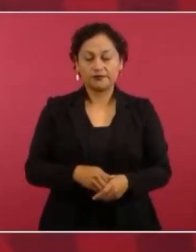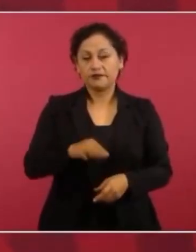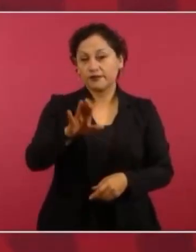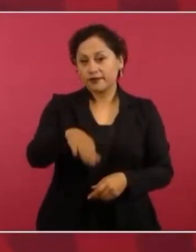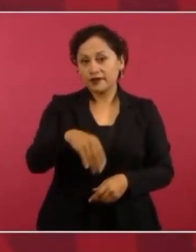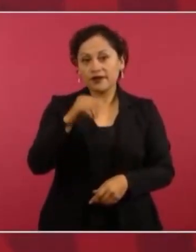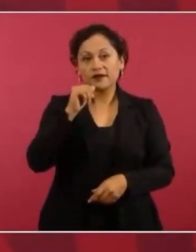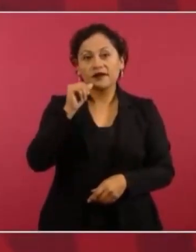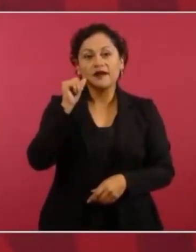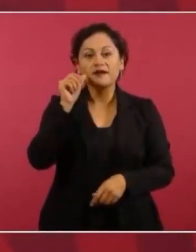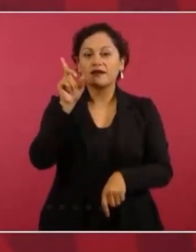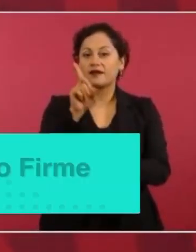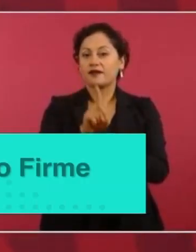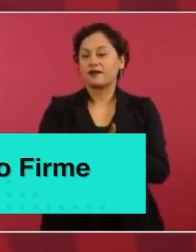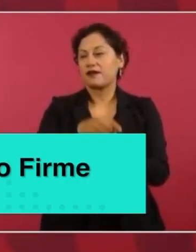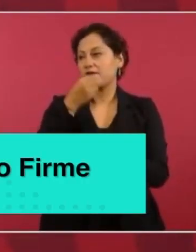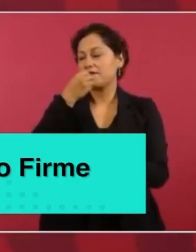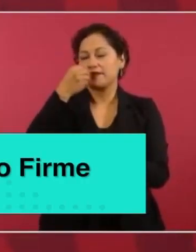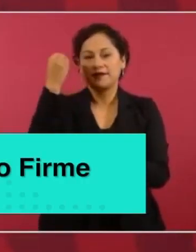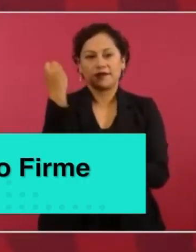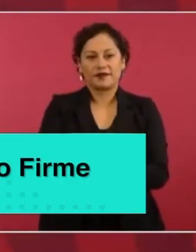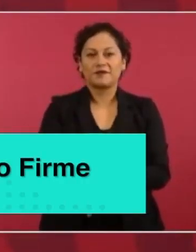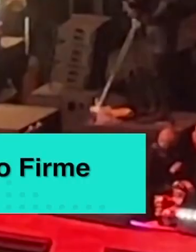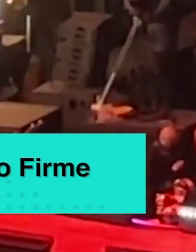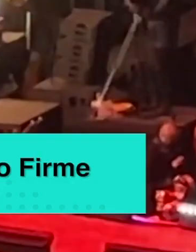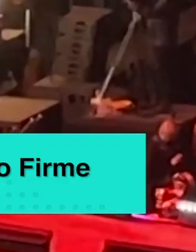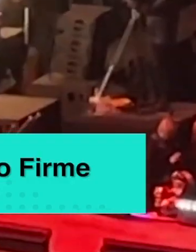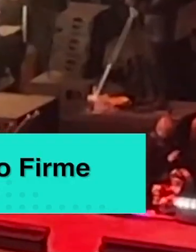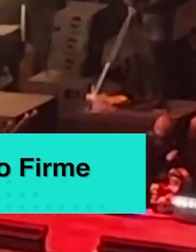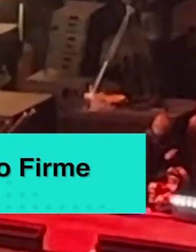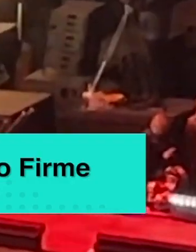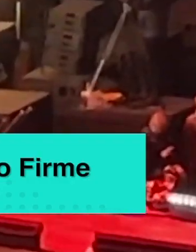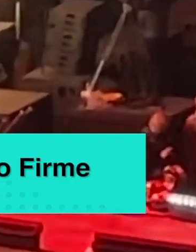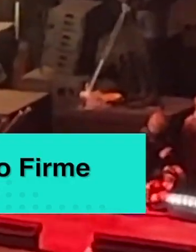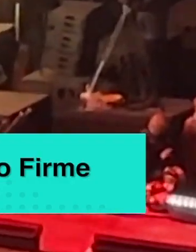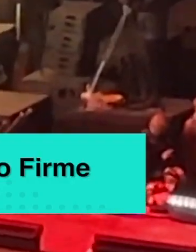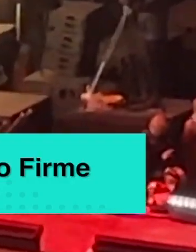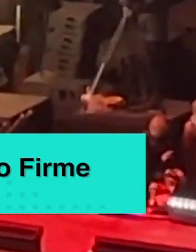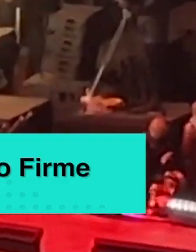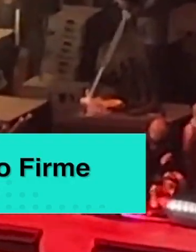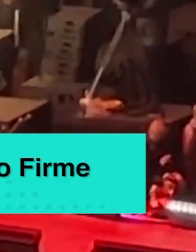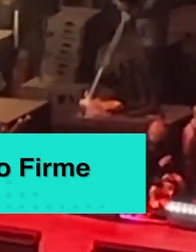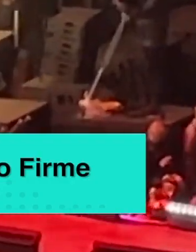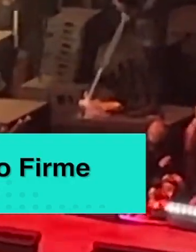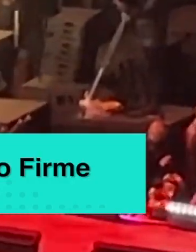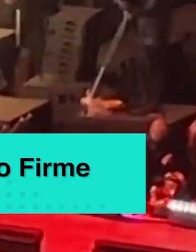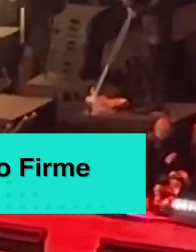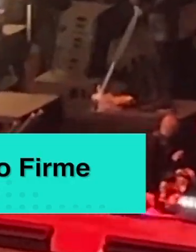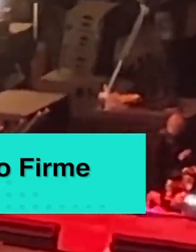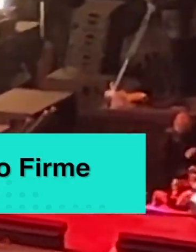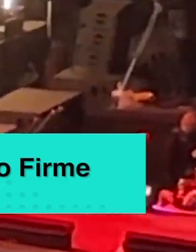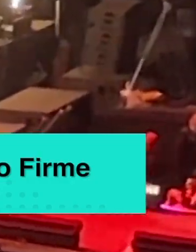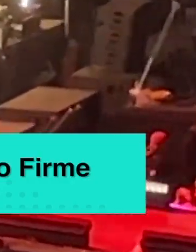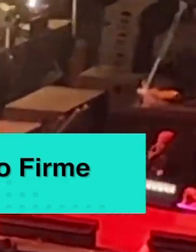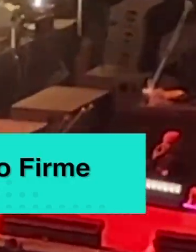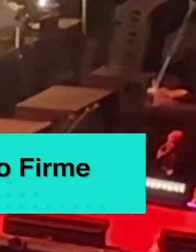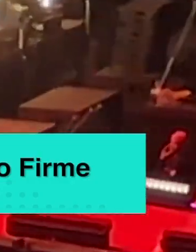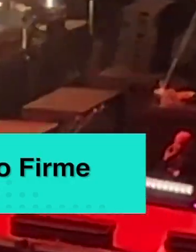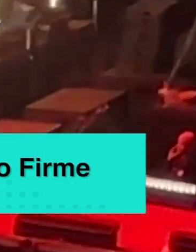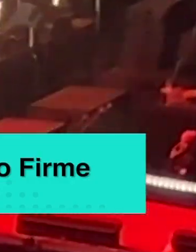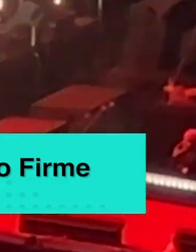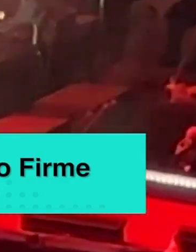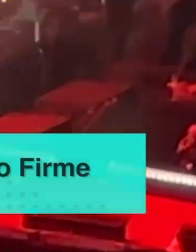Manuel López Obrador celebró el éxito que tuvo el concierto gratuito del Grupo Firme en el Zócalo de la Ciudad de México. Indicó que se logró